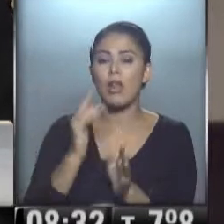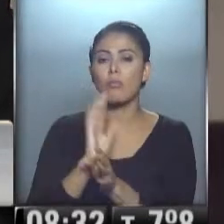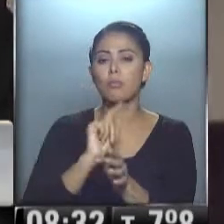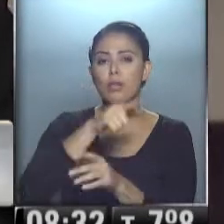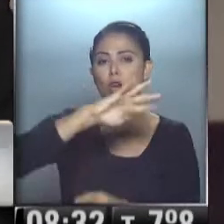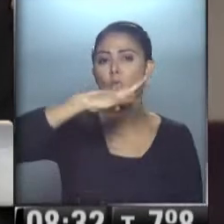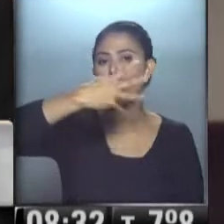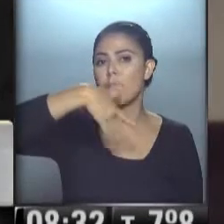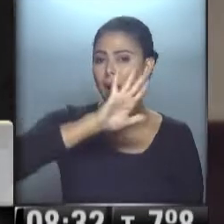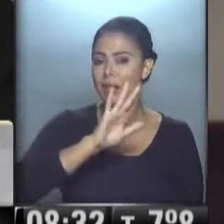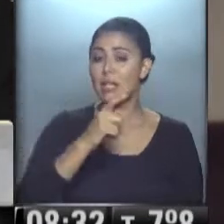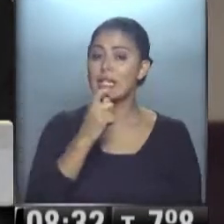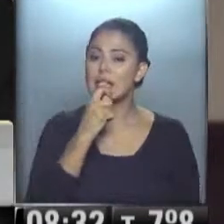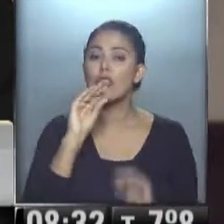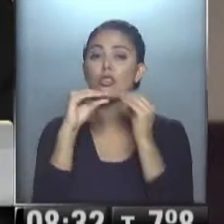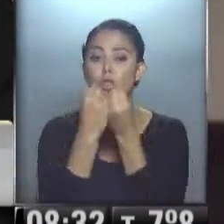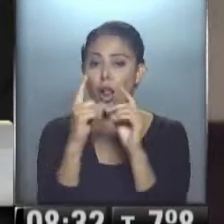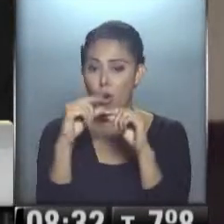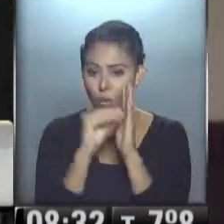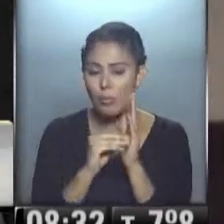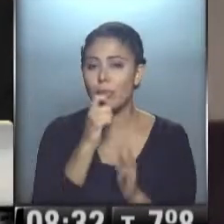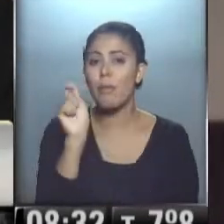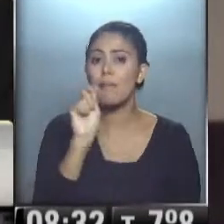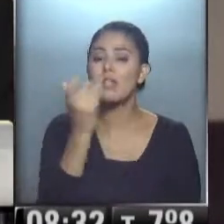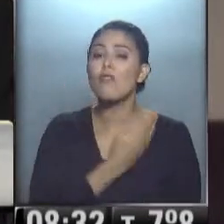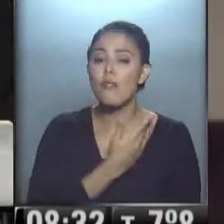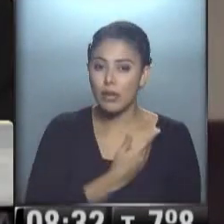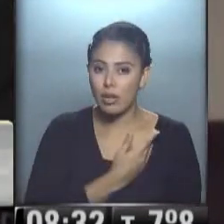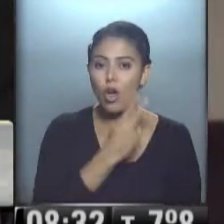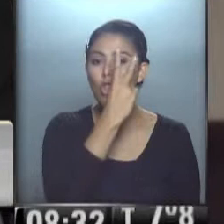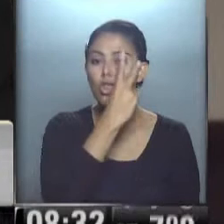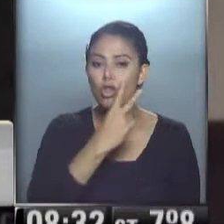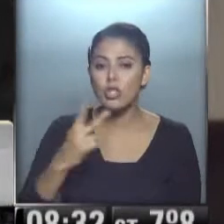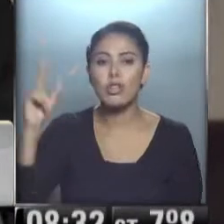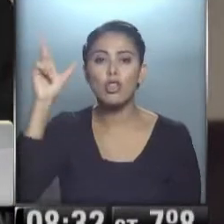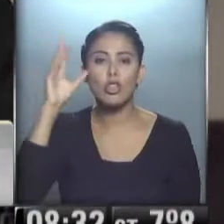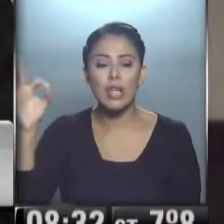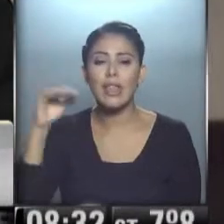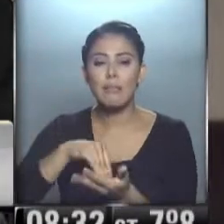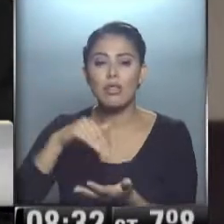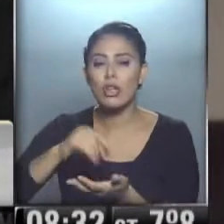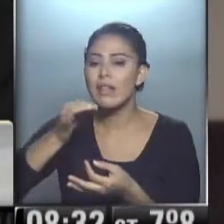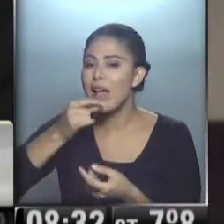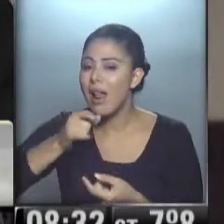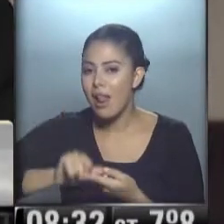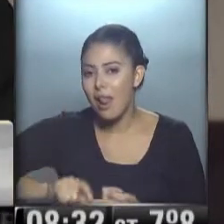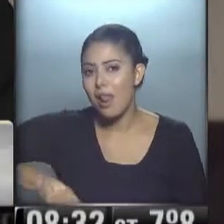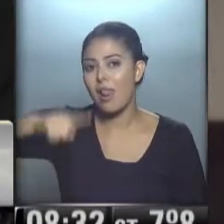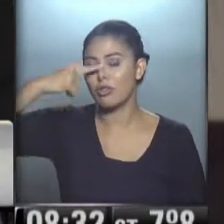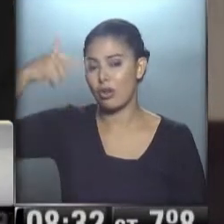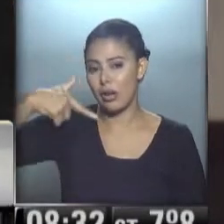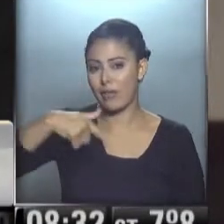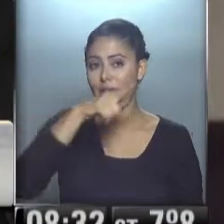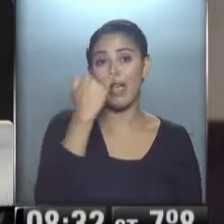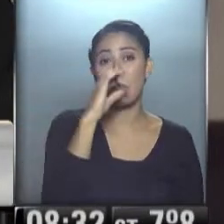pf porque si vamos a las cifras en el mes de febrero estuvo en más de 280 millones de litros las ventas de ipv6